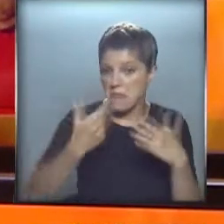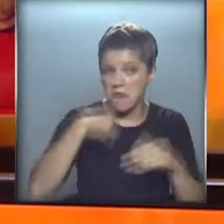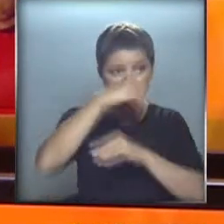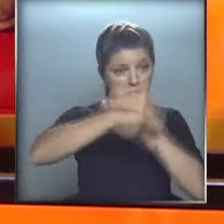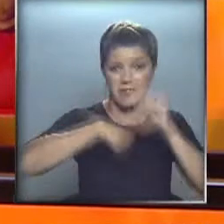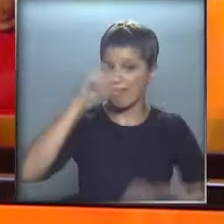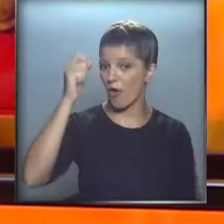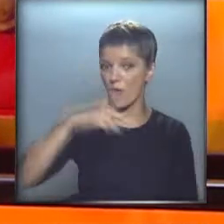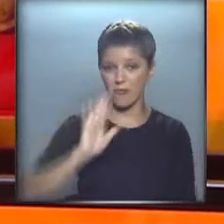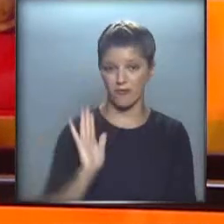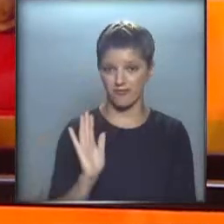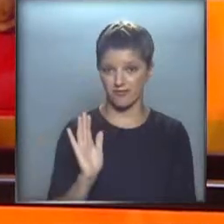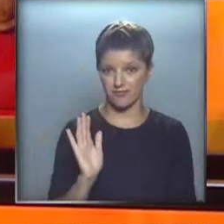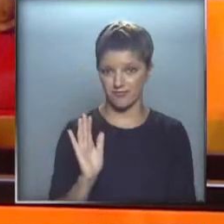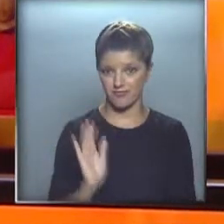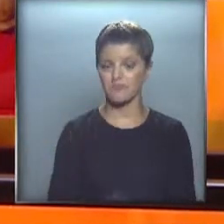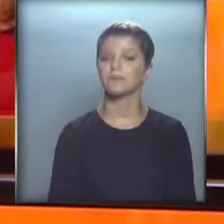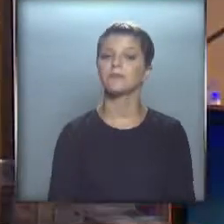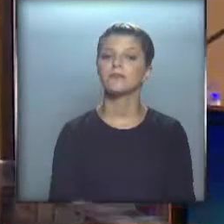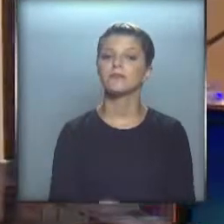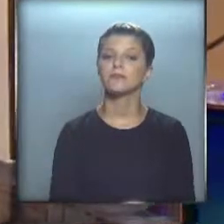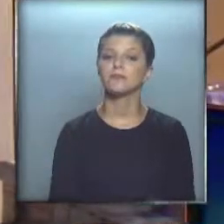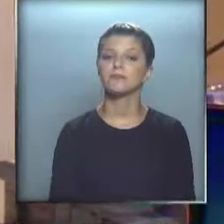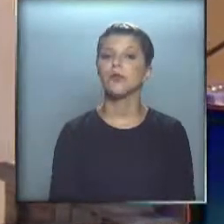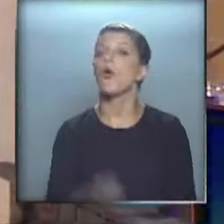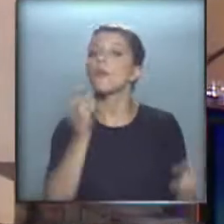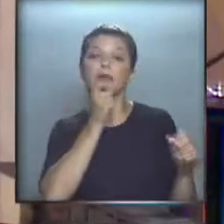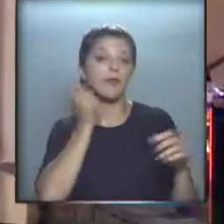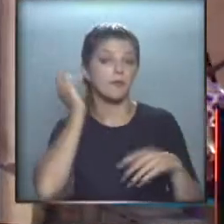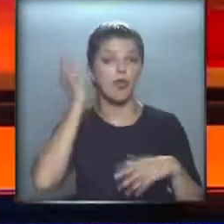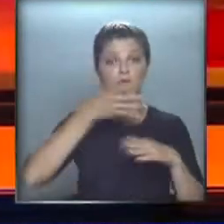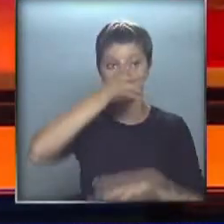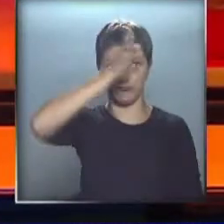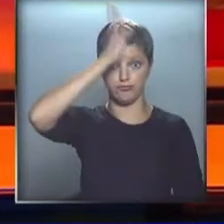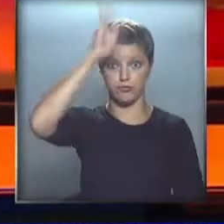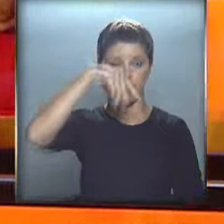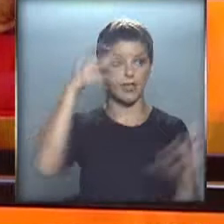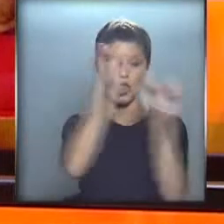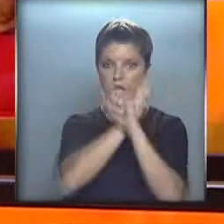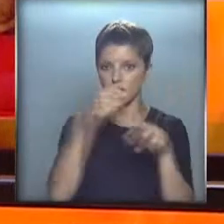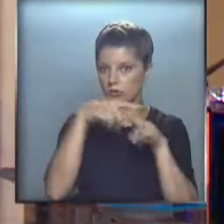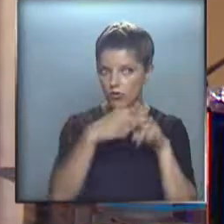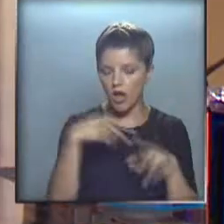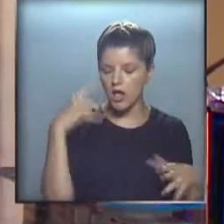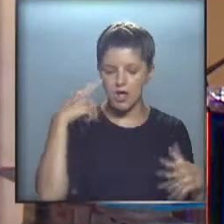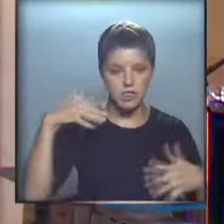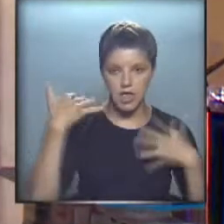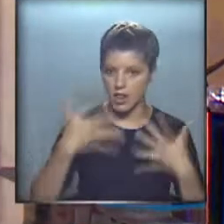familia. Por lo mejor alguien con cresta y es ingeniero electrónico y es un bocho en lo